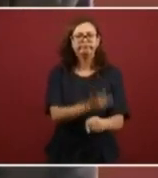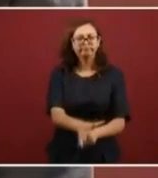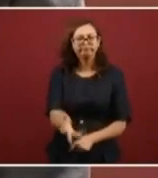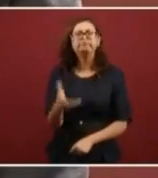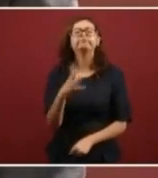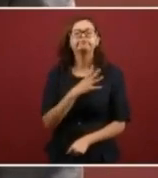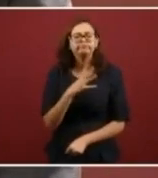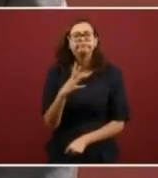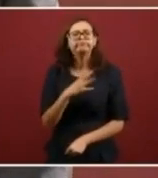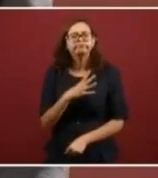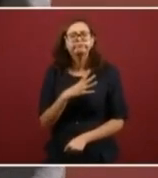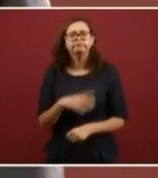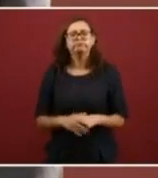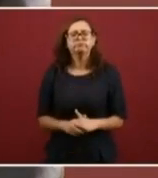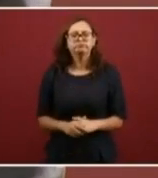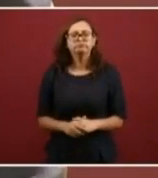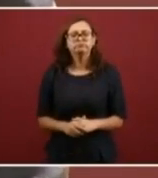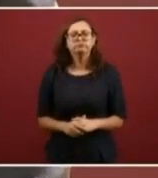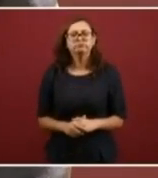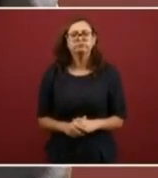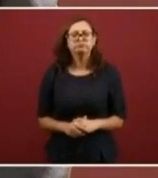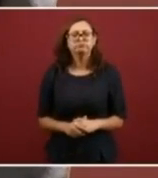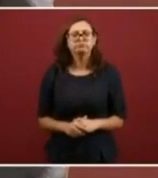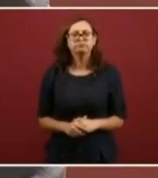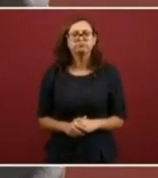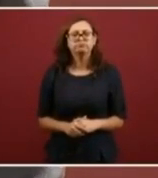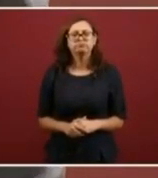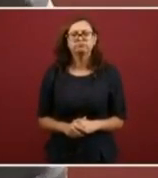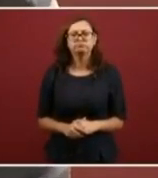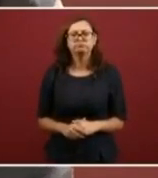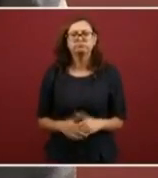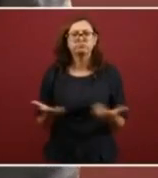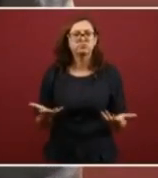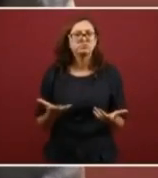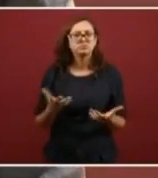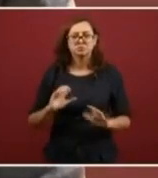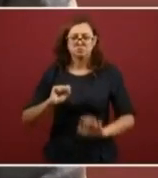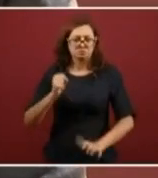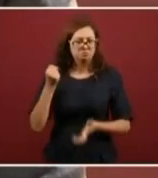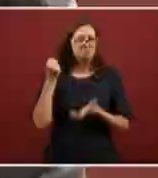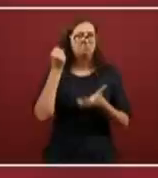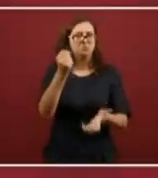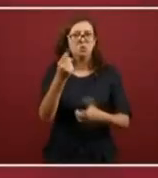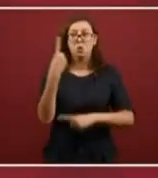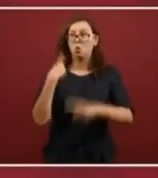Tiene más, mucho más que el año pasado.